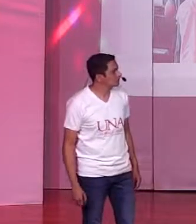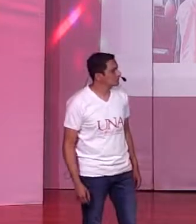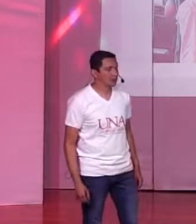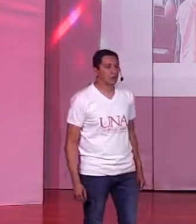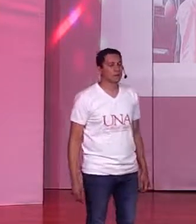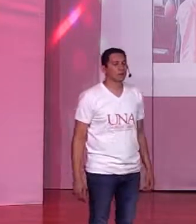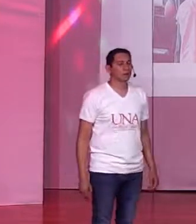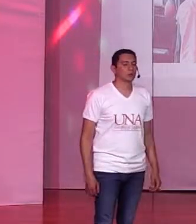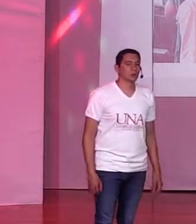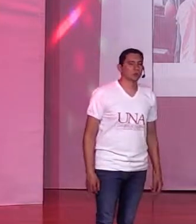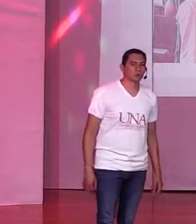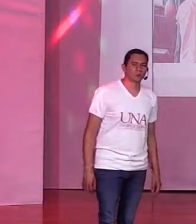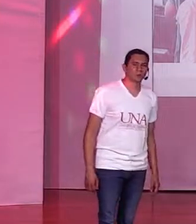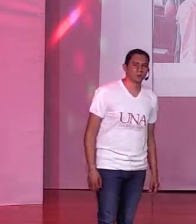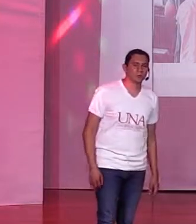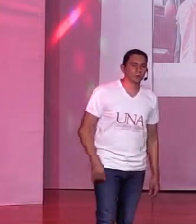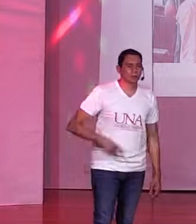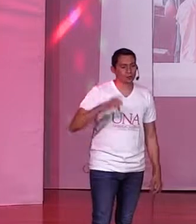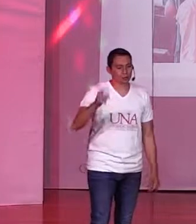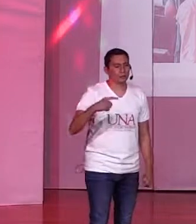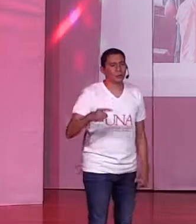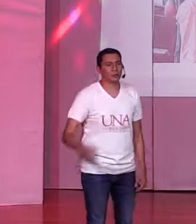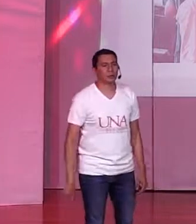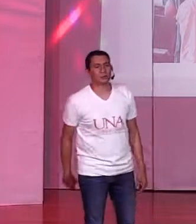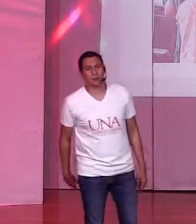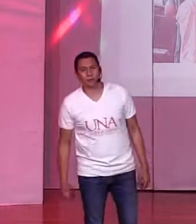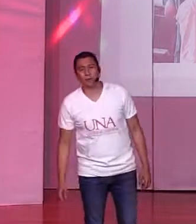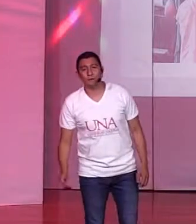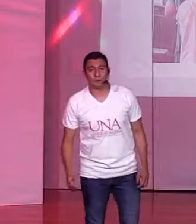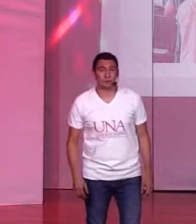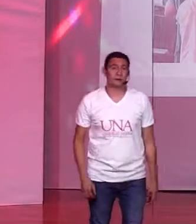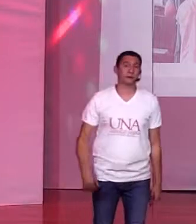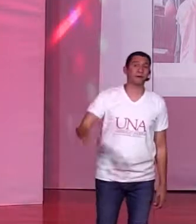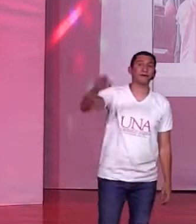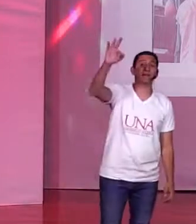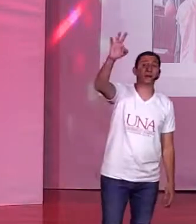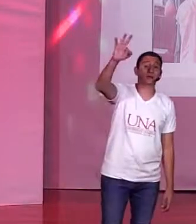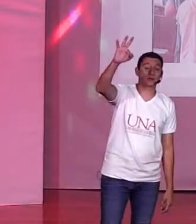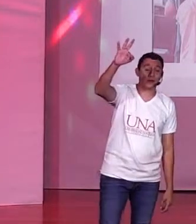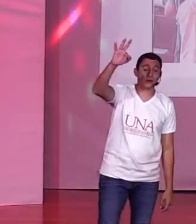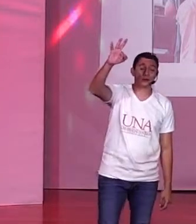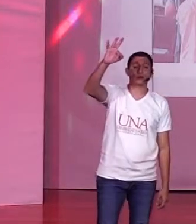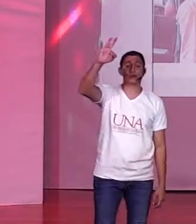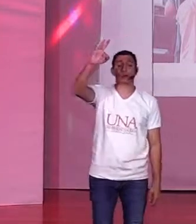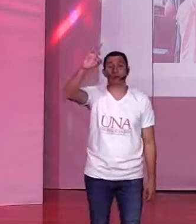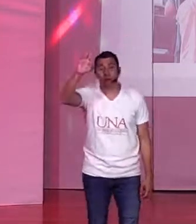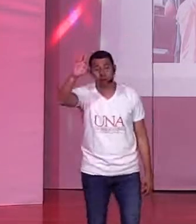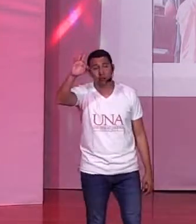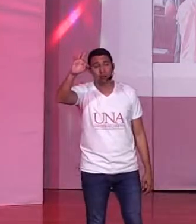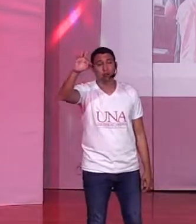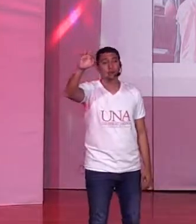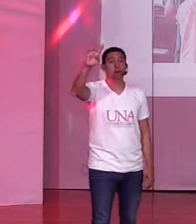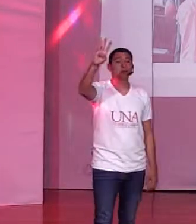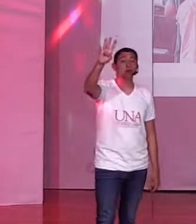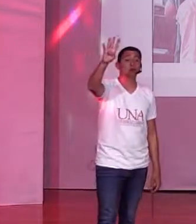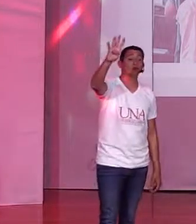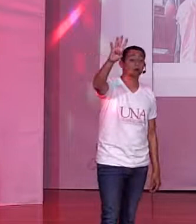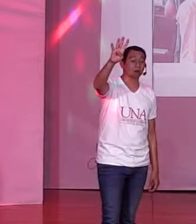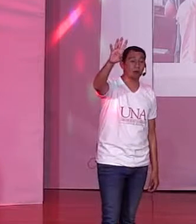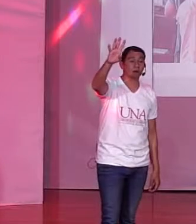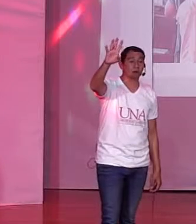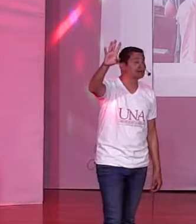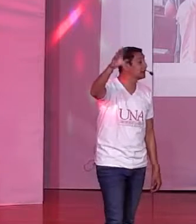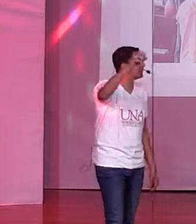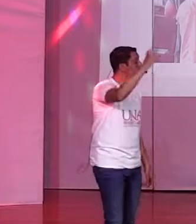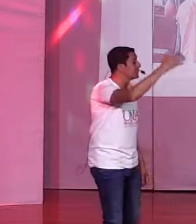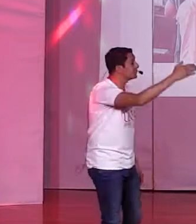los pueden contactar para darles el premio. Nosotros vamos a continuar con la información. Se recuerda que ya habíamos hablado de los tres primeros departamentos y vamos con